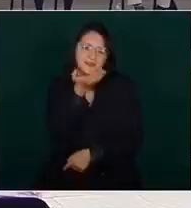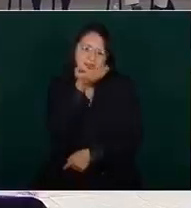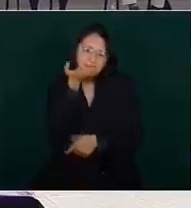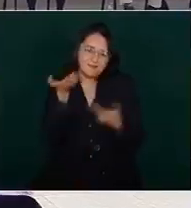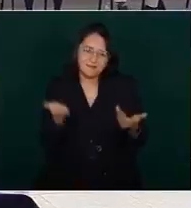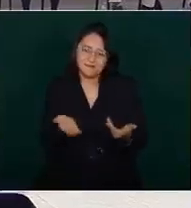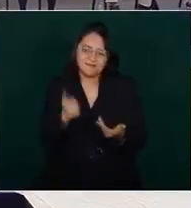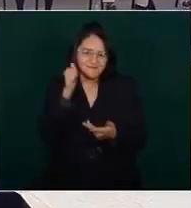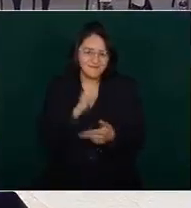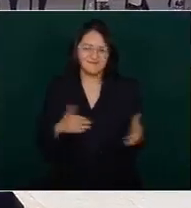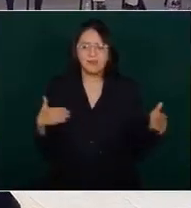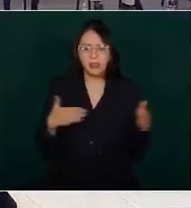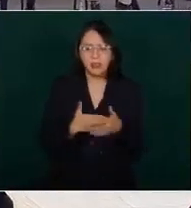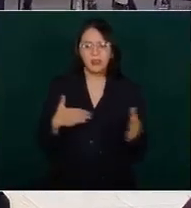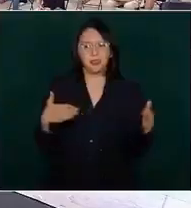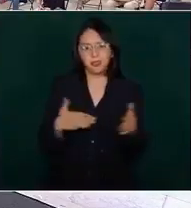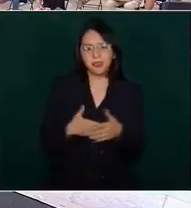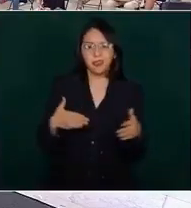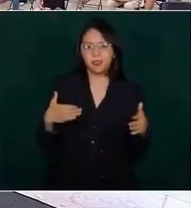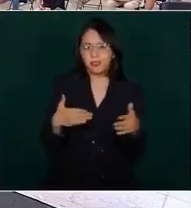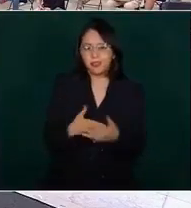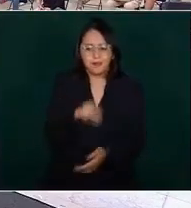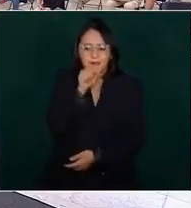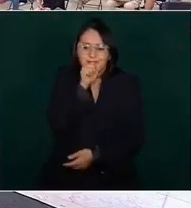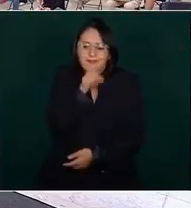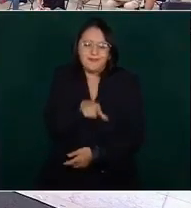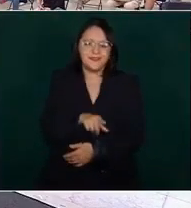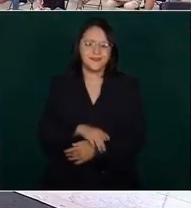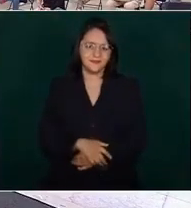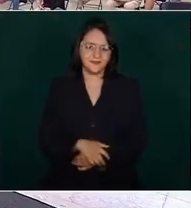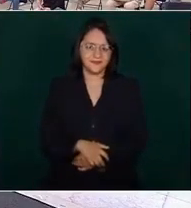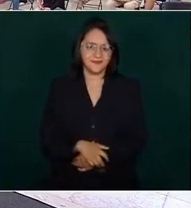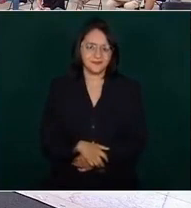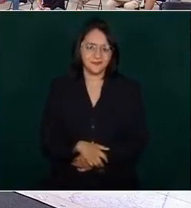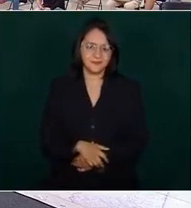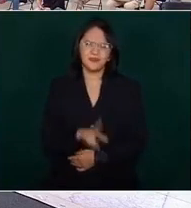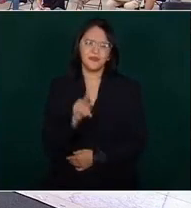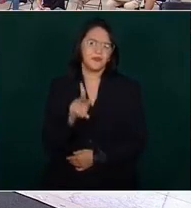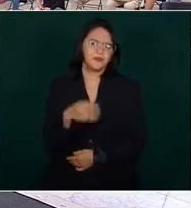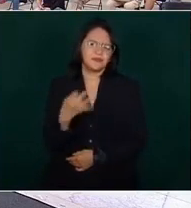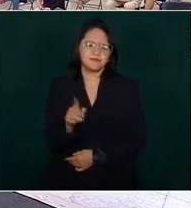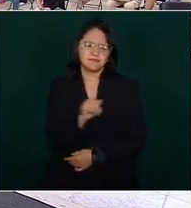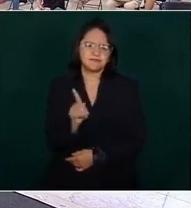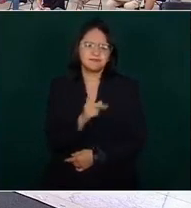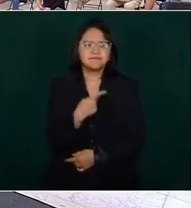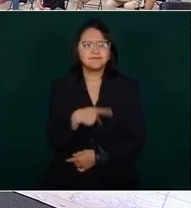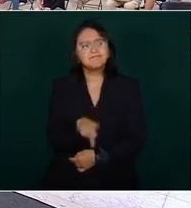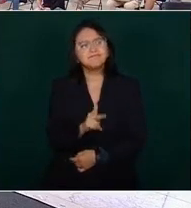a brincar obstáculos de estos, no lo digo de manera despectiva, pero sí